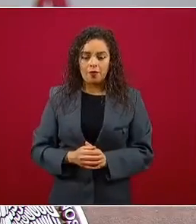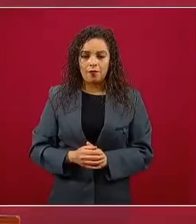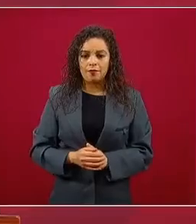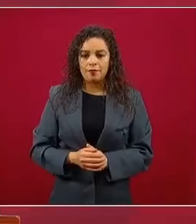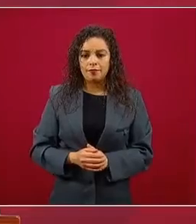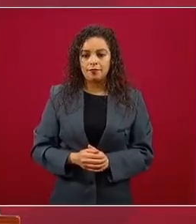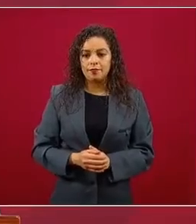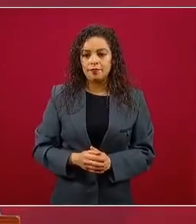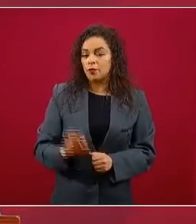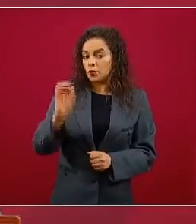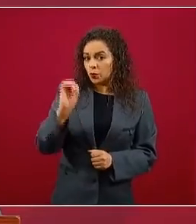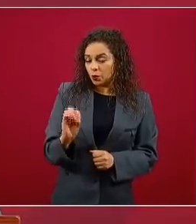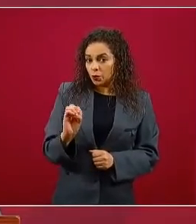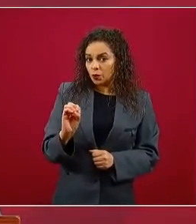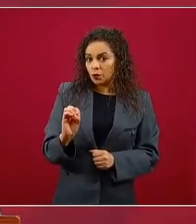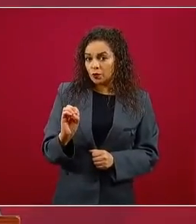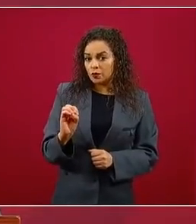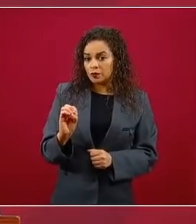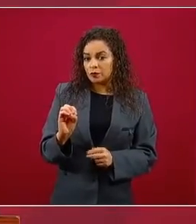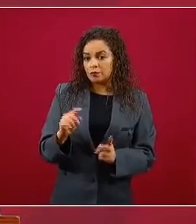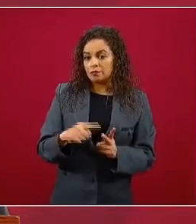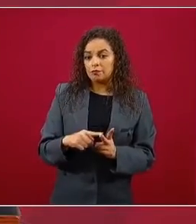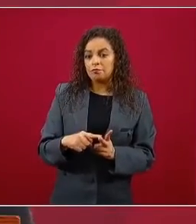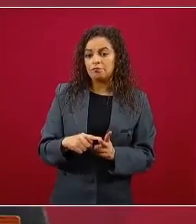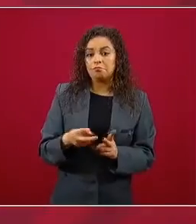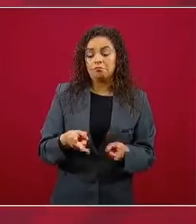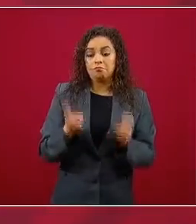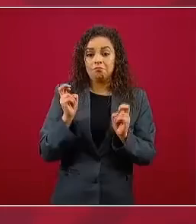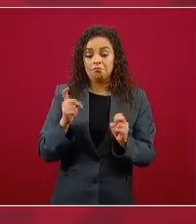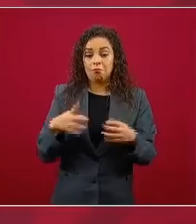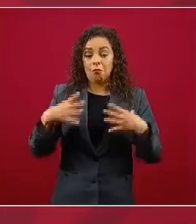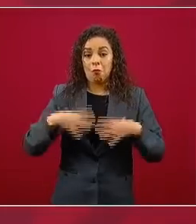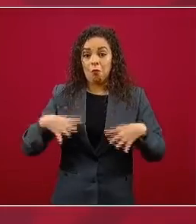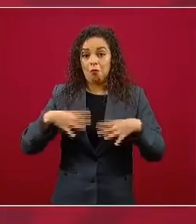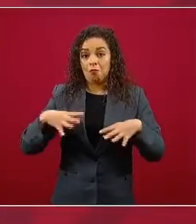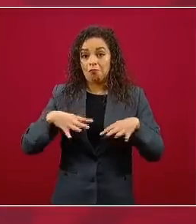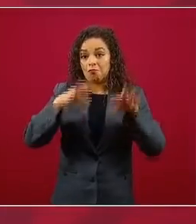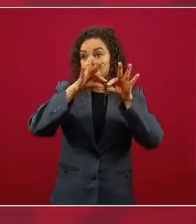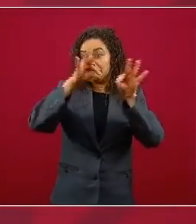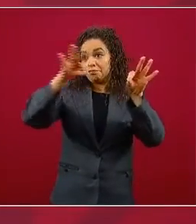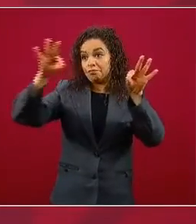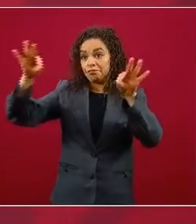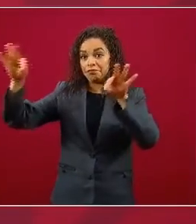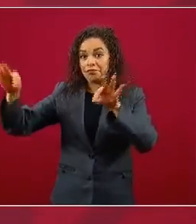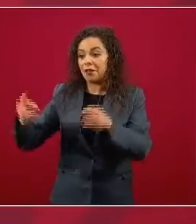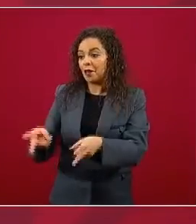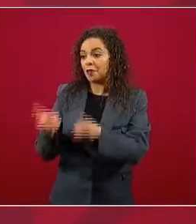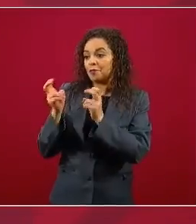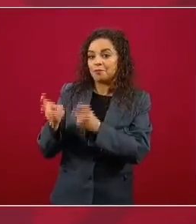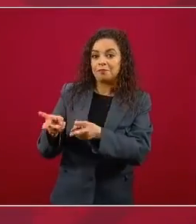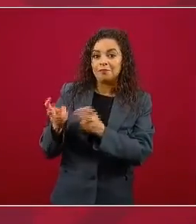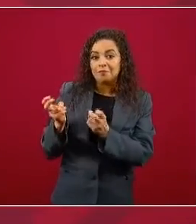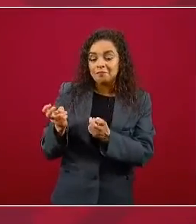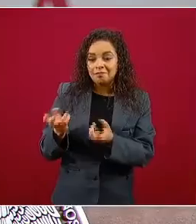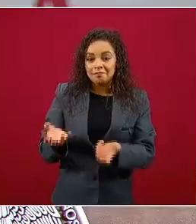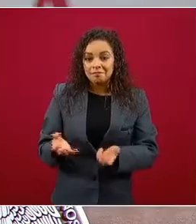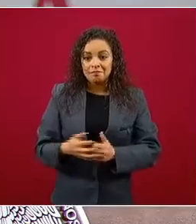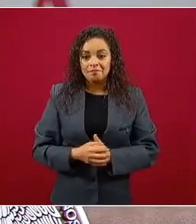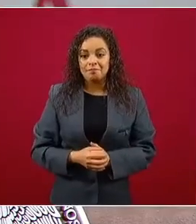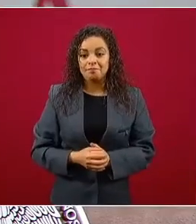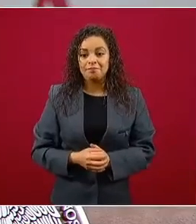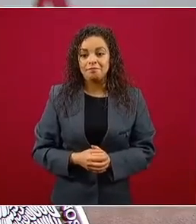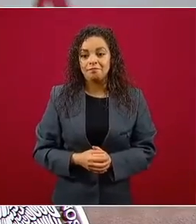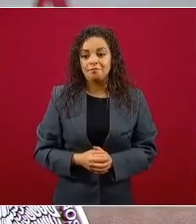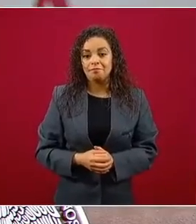se robaba la ropa que dejaban tendida en el patio, secando, los que se robaban